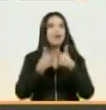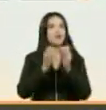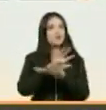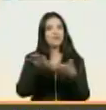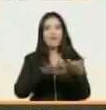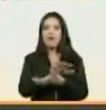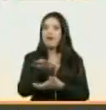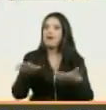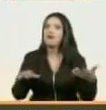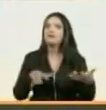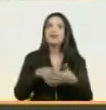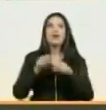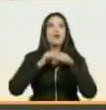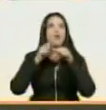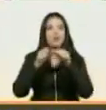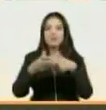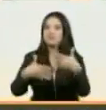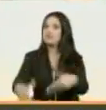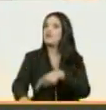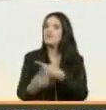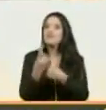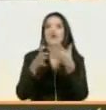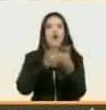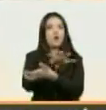La violencia genera violencia.